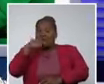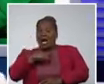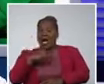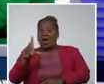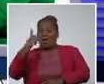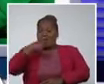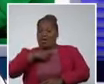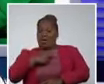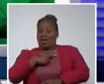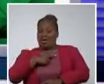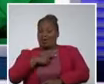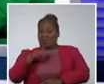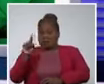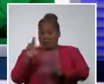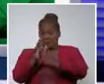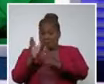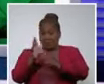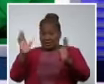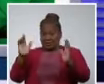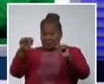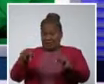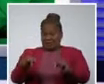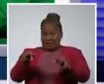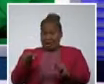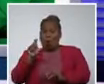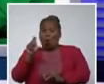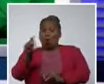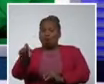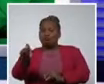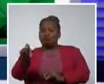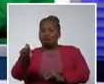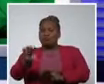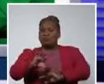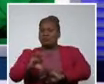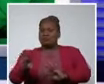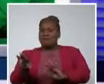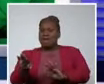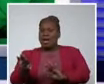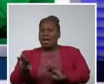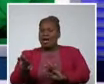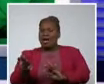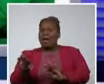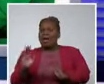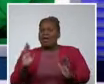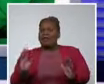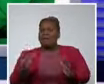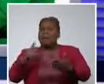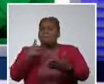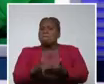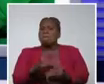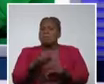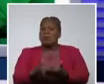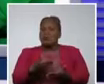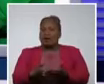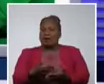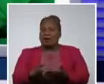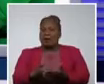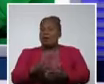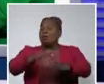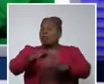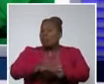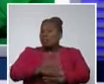última etapa, la última fase de desarrollo, de ensayo para la vacuna, y ya después entonces